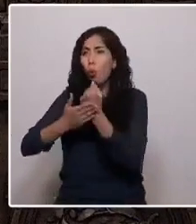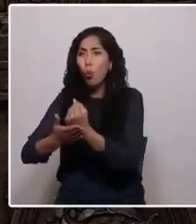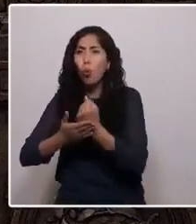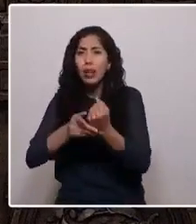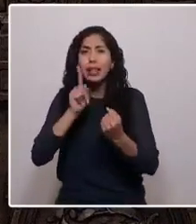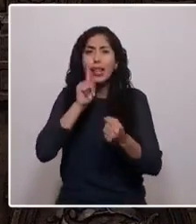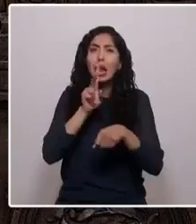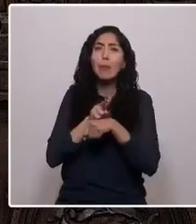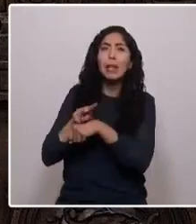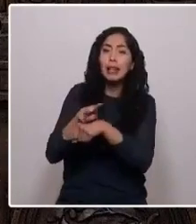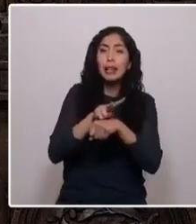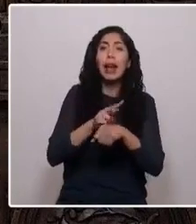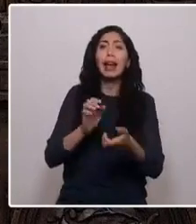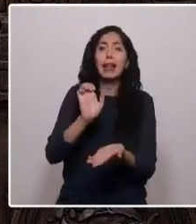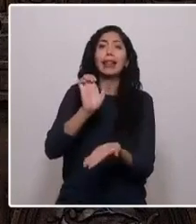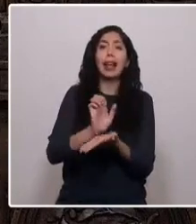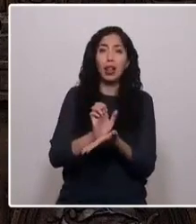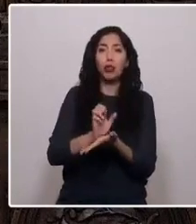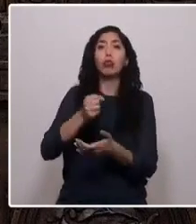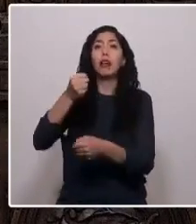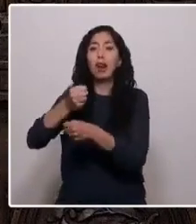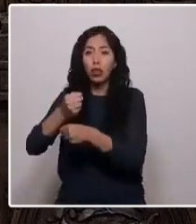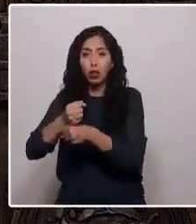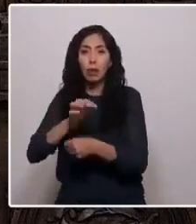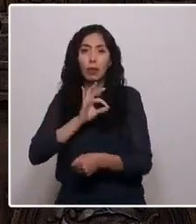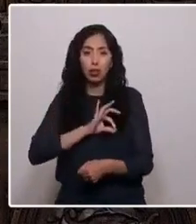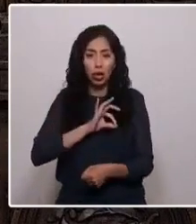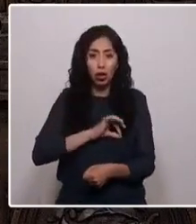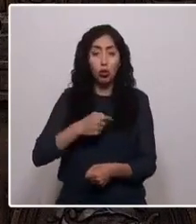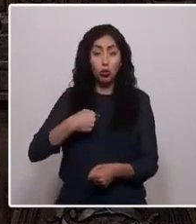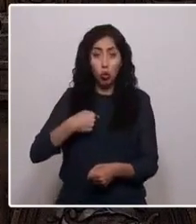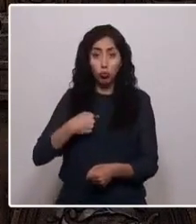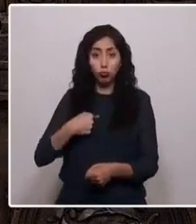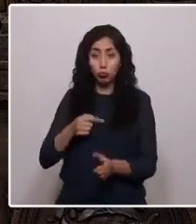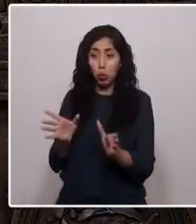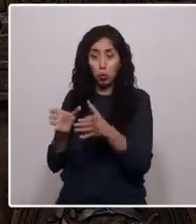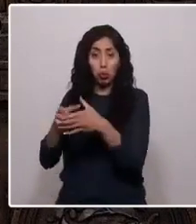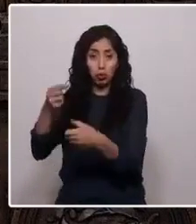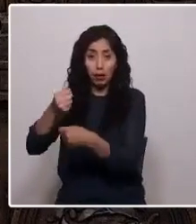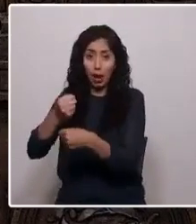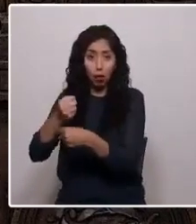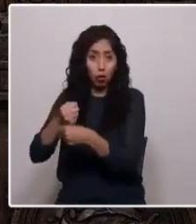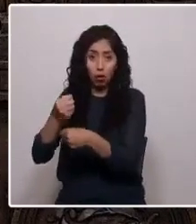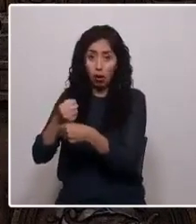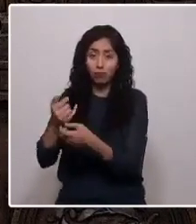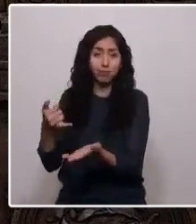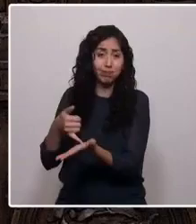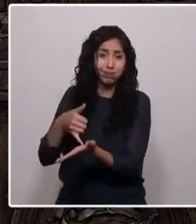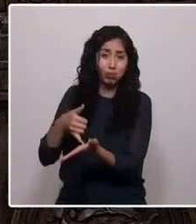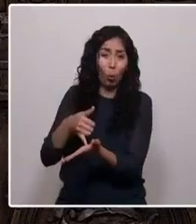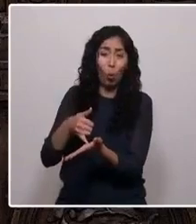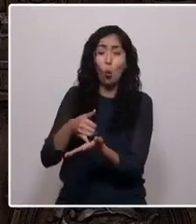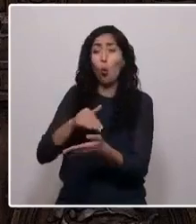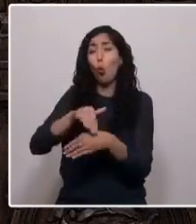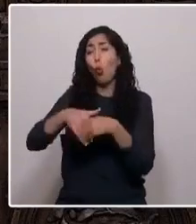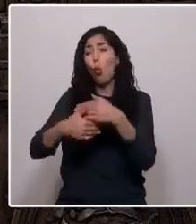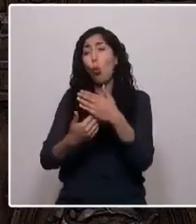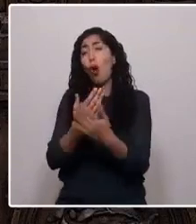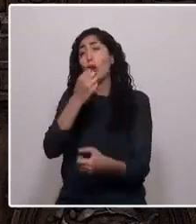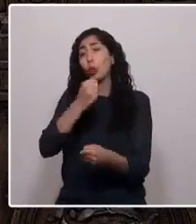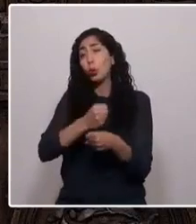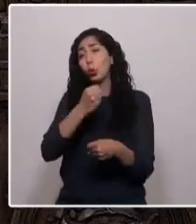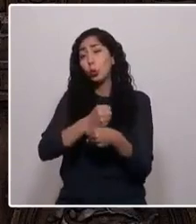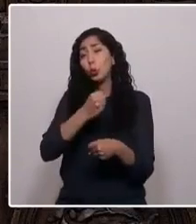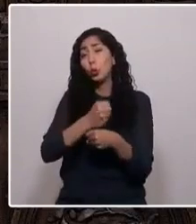trabajadores y pensionados provengo de la clase trabajadora de empleos precarios y de largas jornadas de trabajo debemos